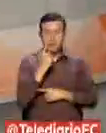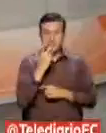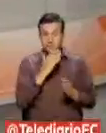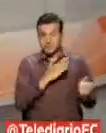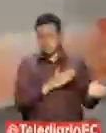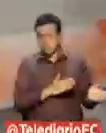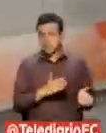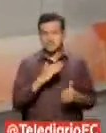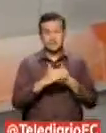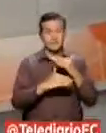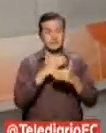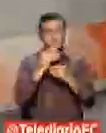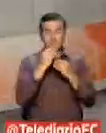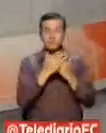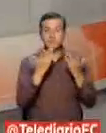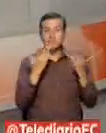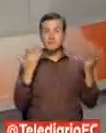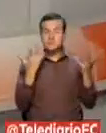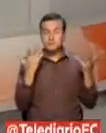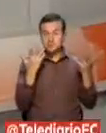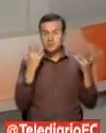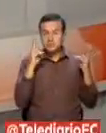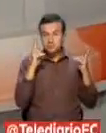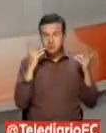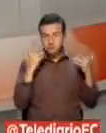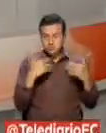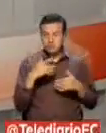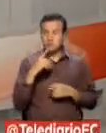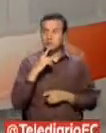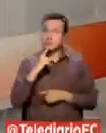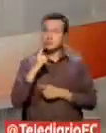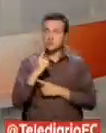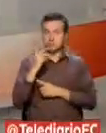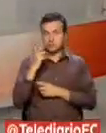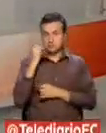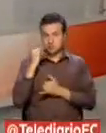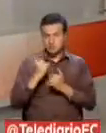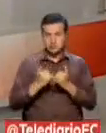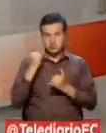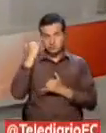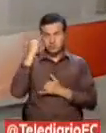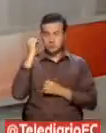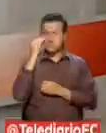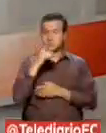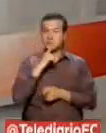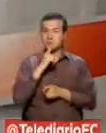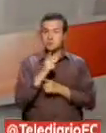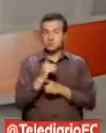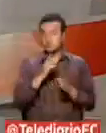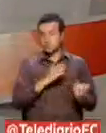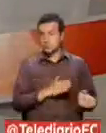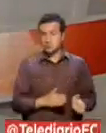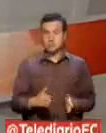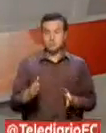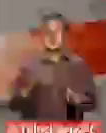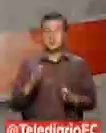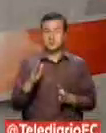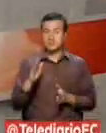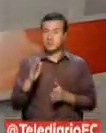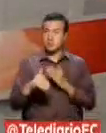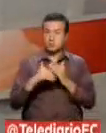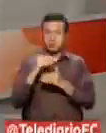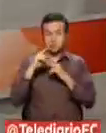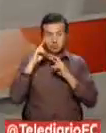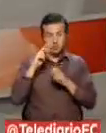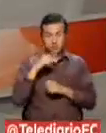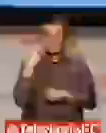revisado en este procesamiento nos llevan a este caso. Yo quería un poco terminar la idea que le mencionaba hace un momento, en donde también en parte del proceso